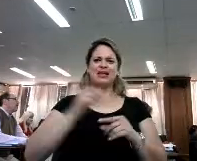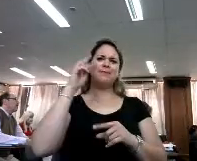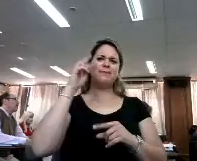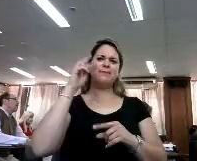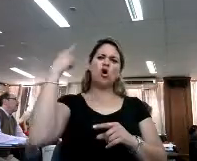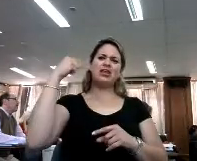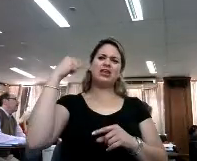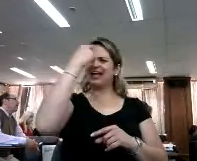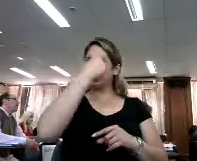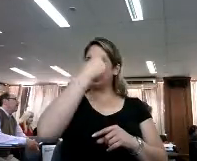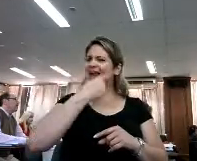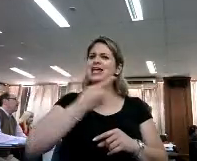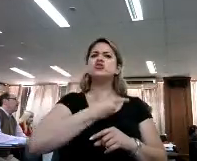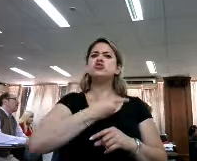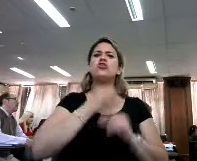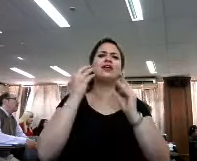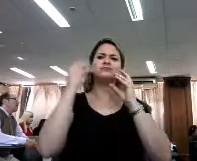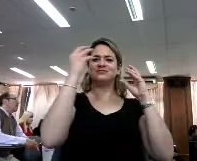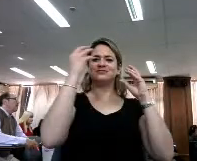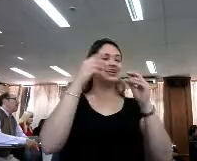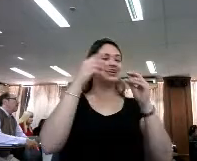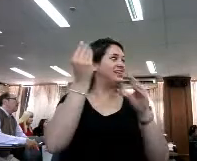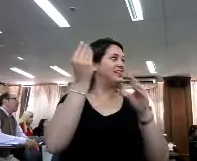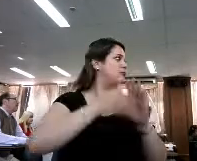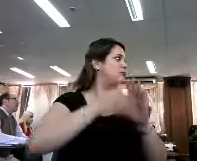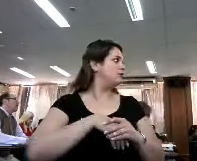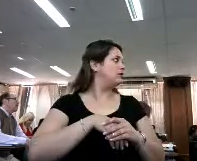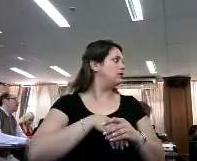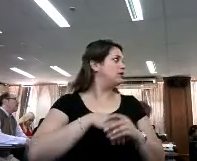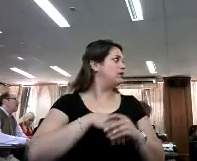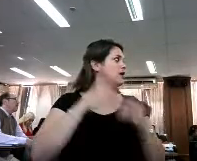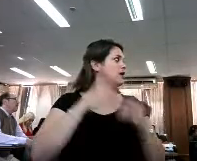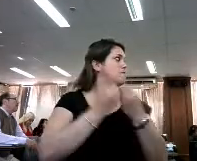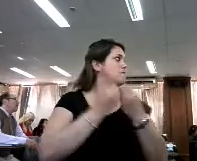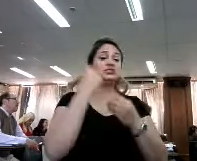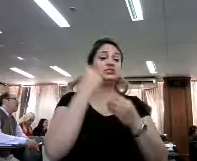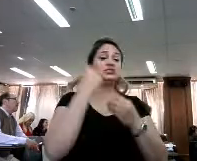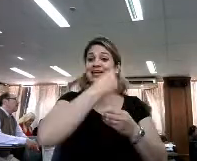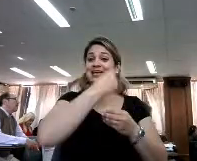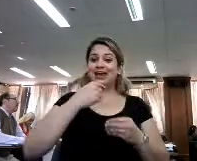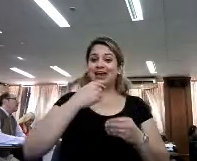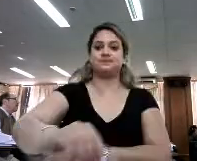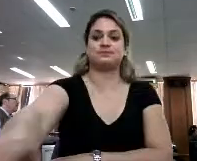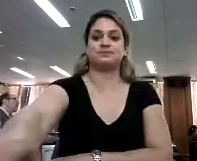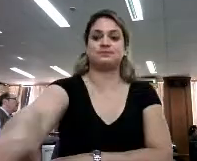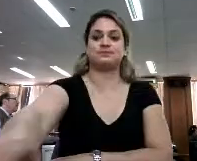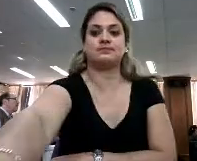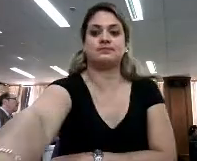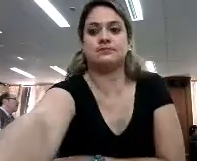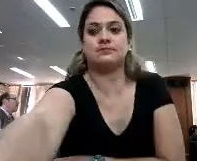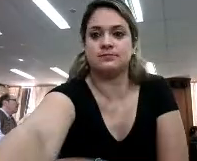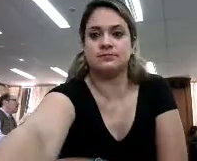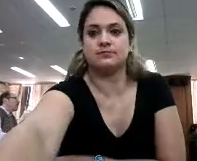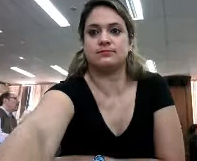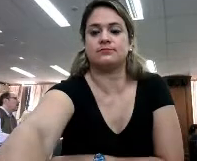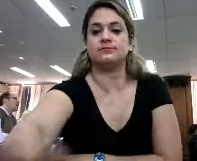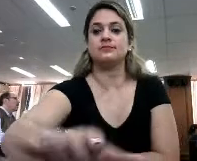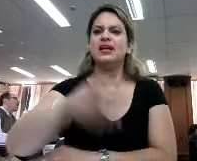¿Dónde? ¿Acá? ¿Acá? ¿Acá? ¿Acá? En todas partes. ¿Qué más vemos? ¿Quién vio a Sancho?